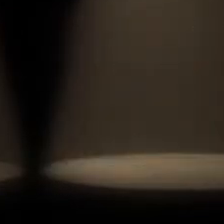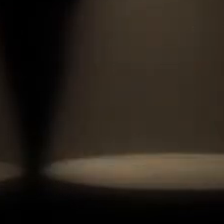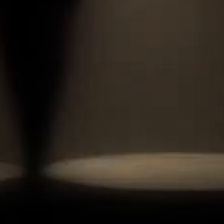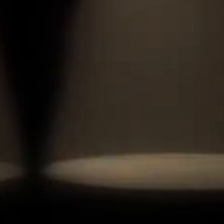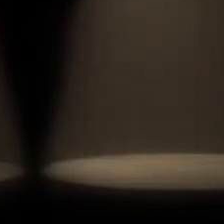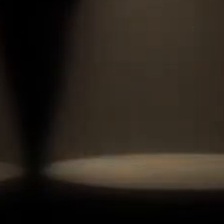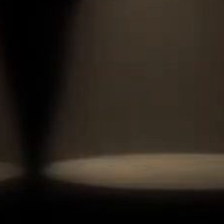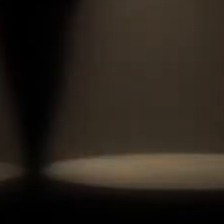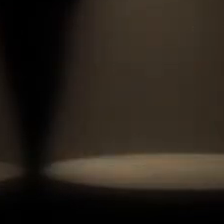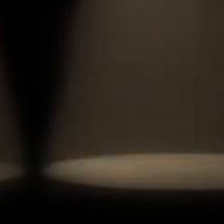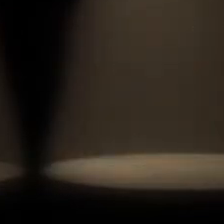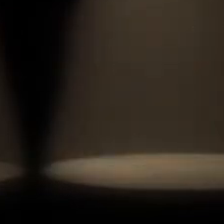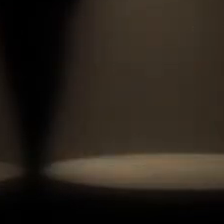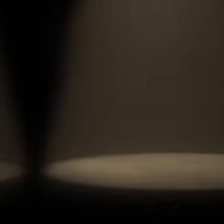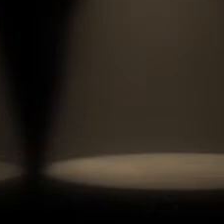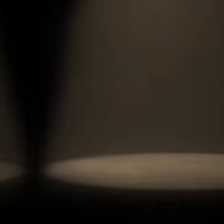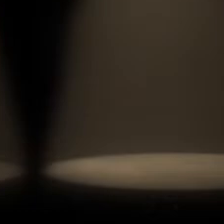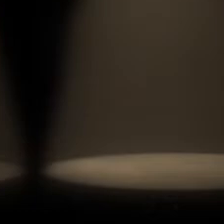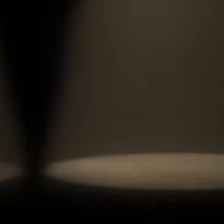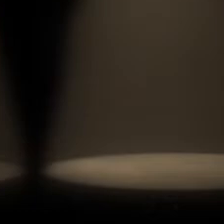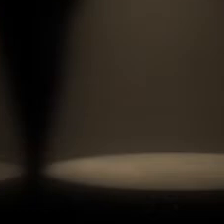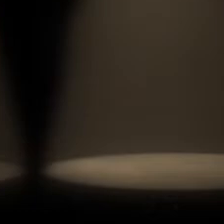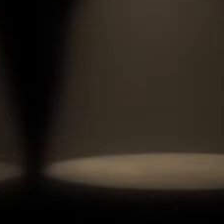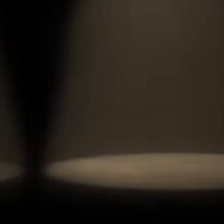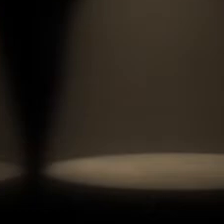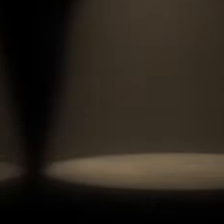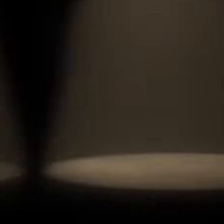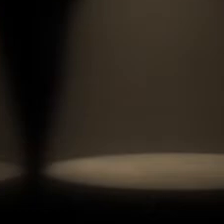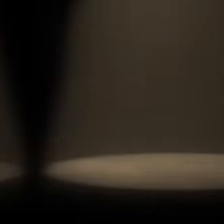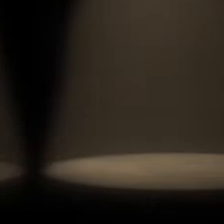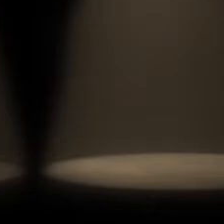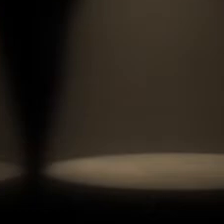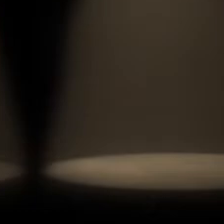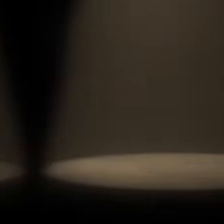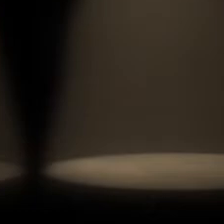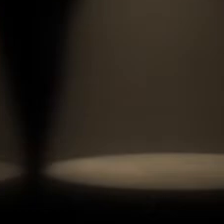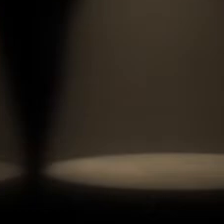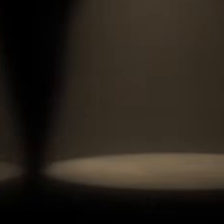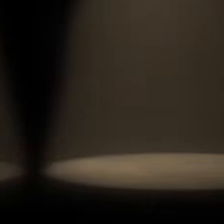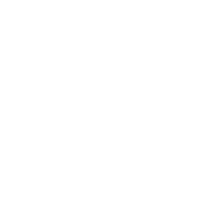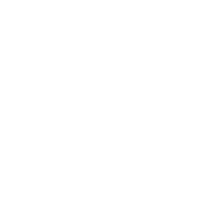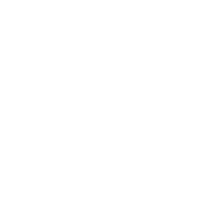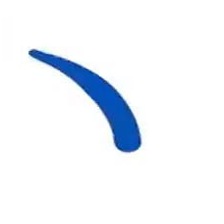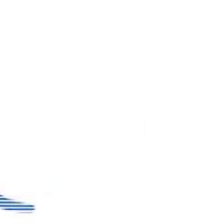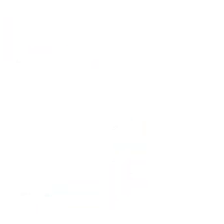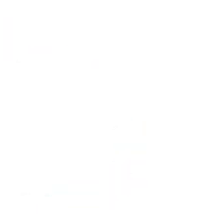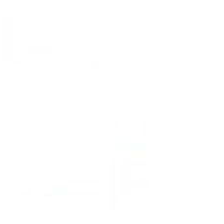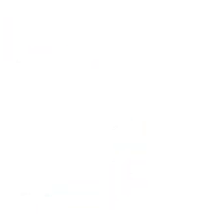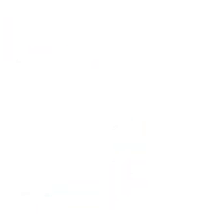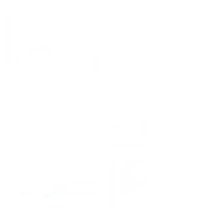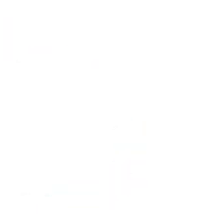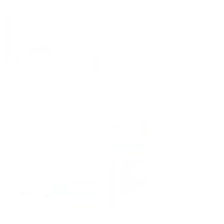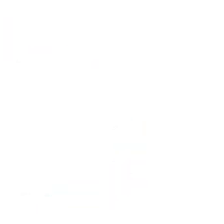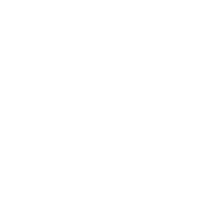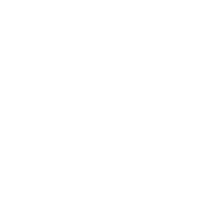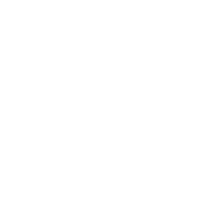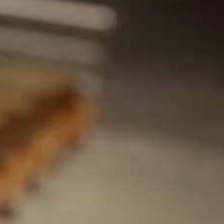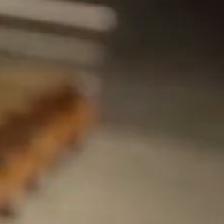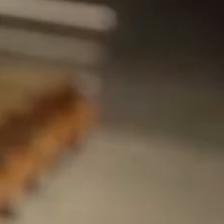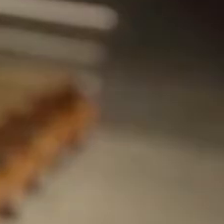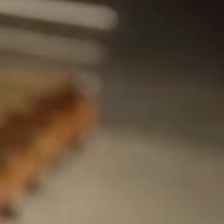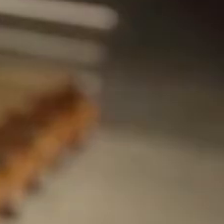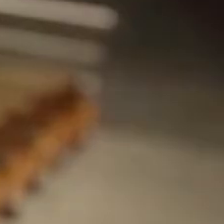Entre más cerca tuyo, más lejos de los problemas. Escúchalos siempre y entender las alertas que te dan. Un mensaje del